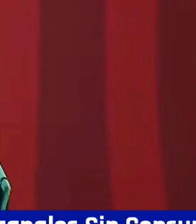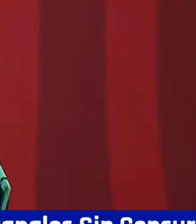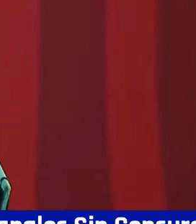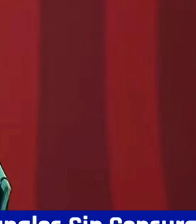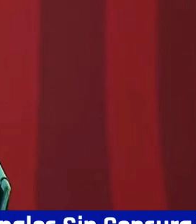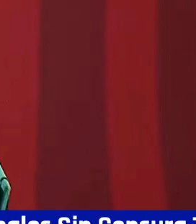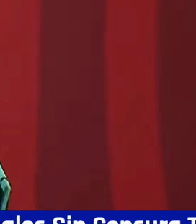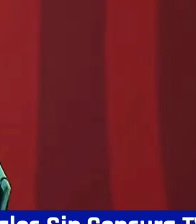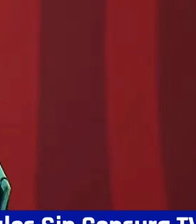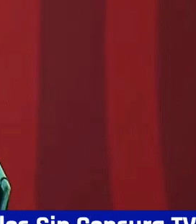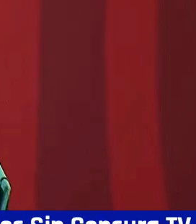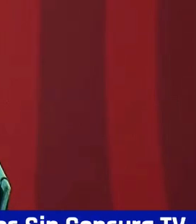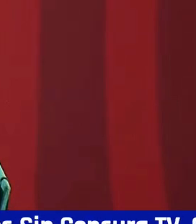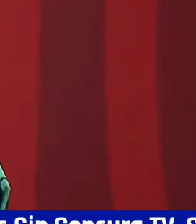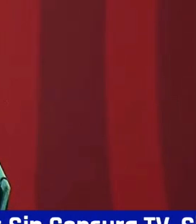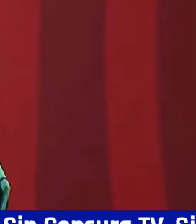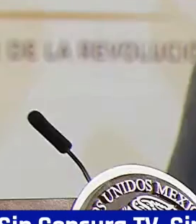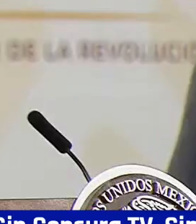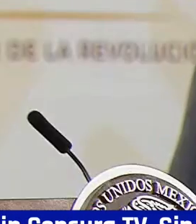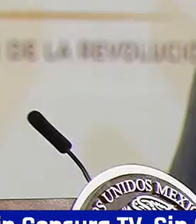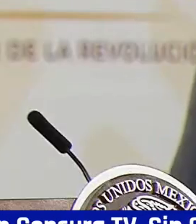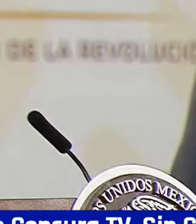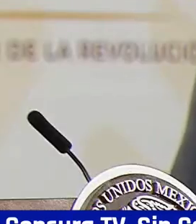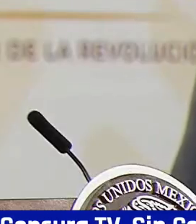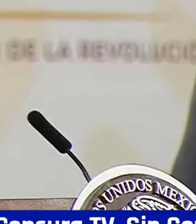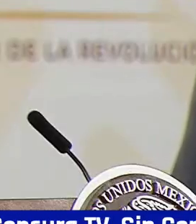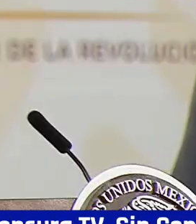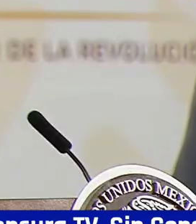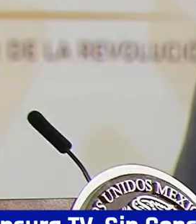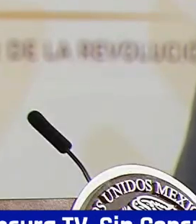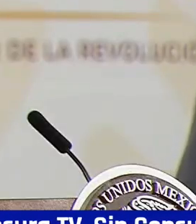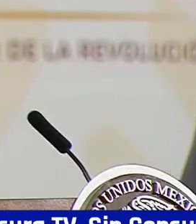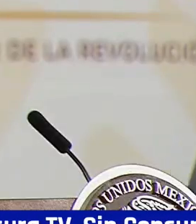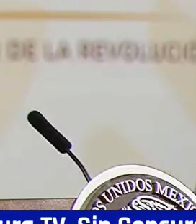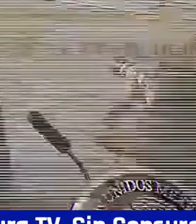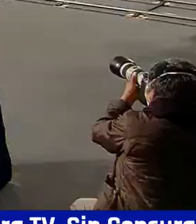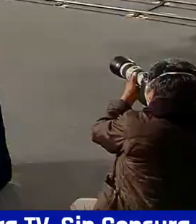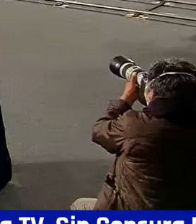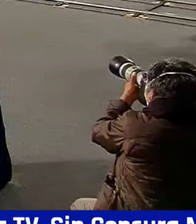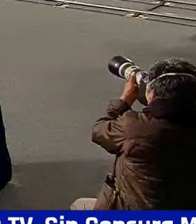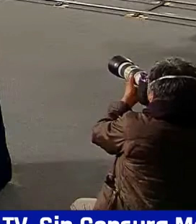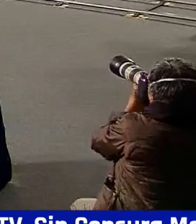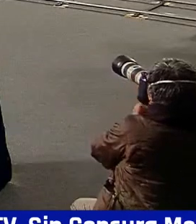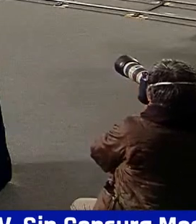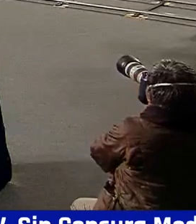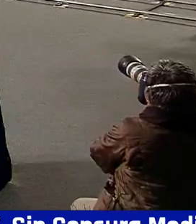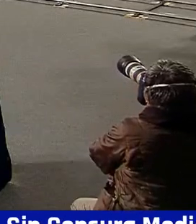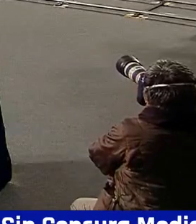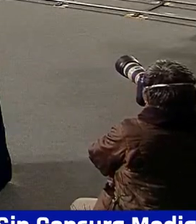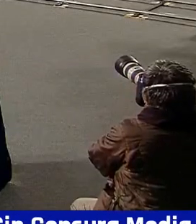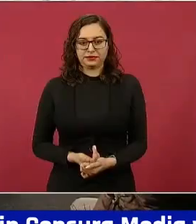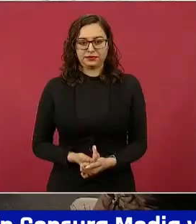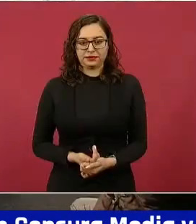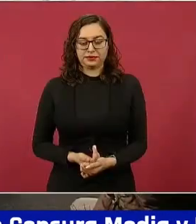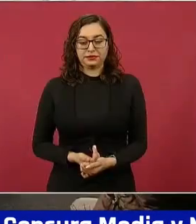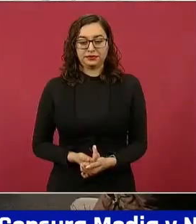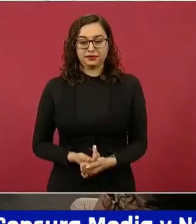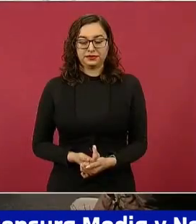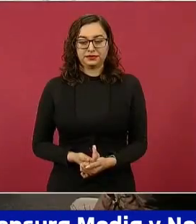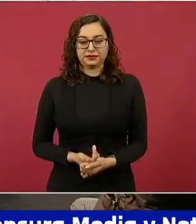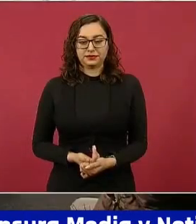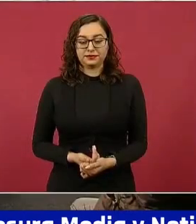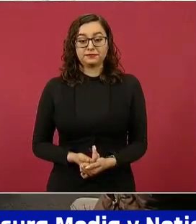over many years, my wife is Mexican, I'm very impressed with a lot of the changes that are happening at the moment. Muchas gracias por